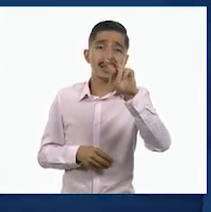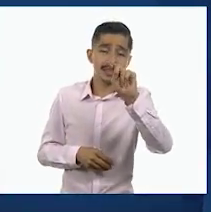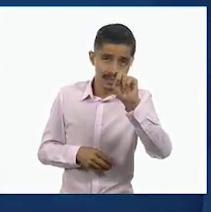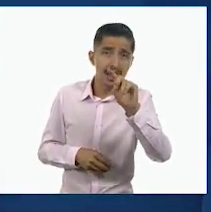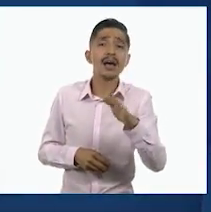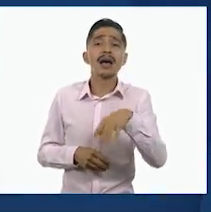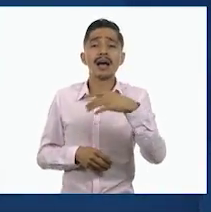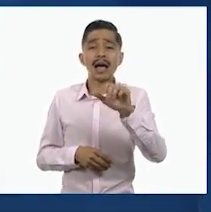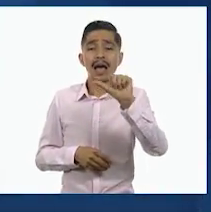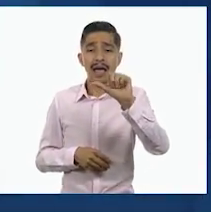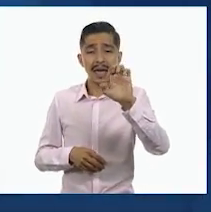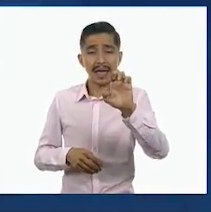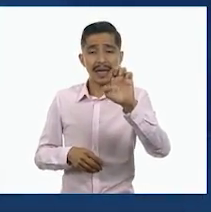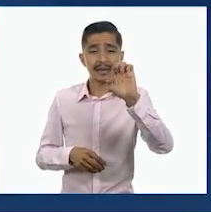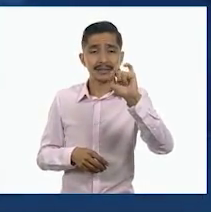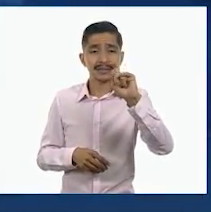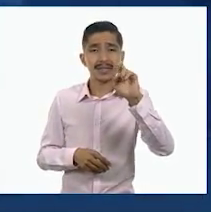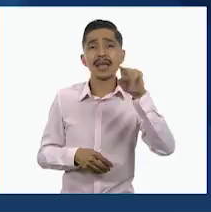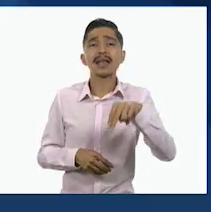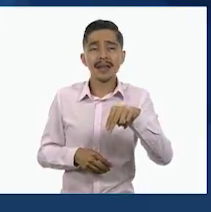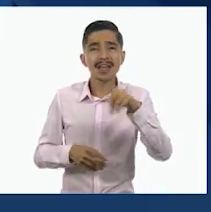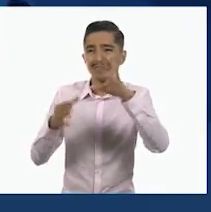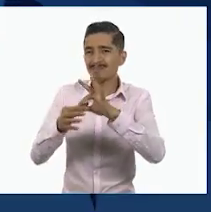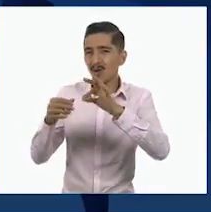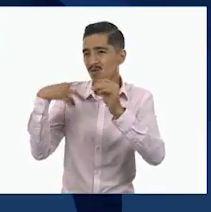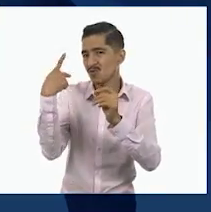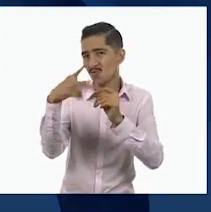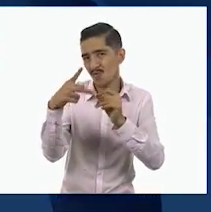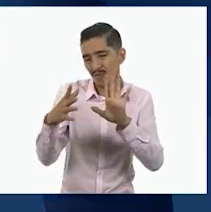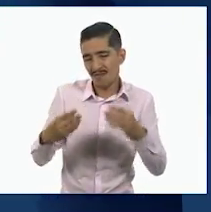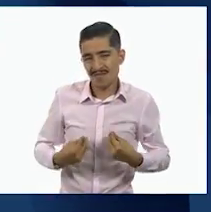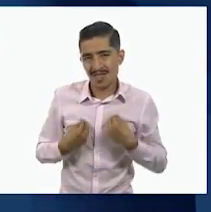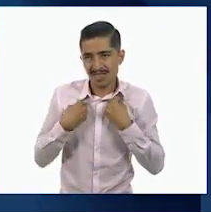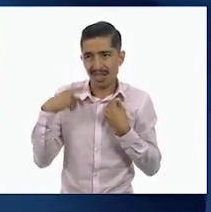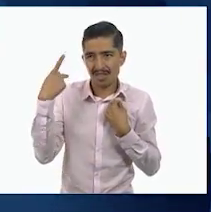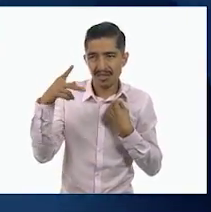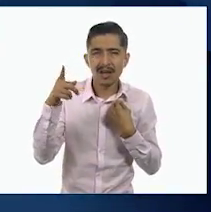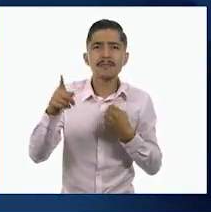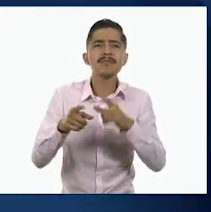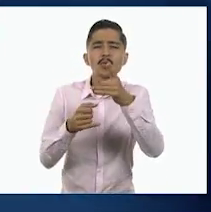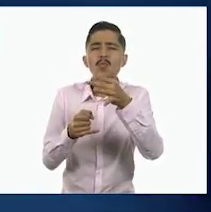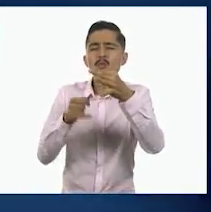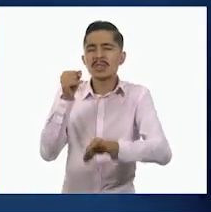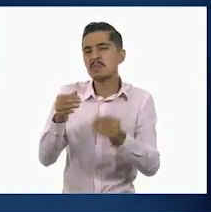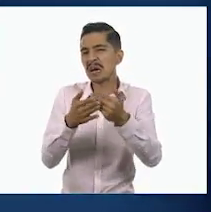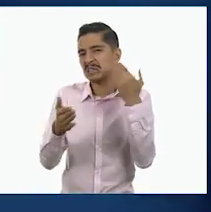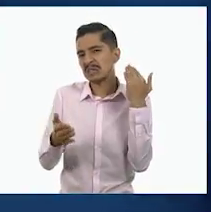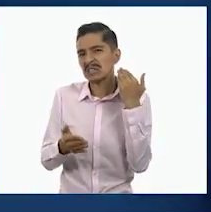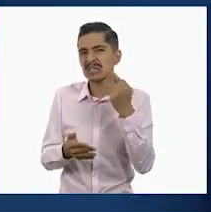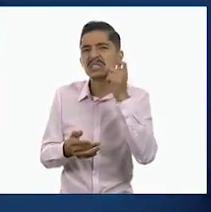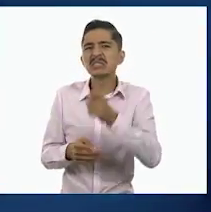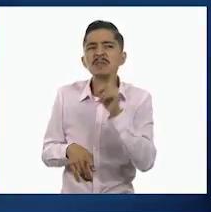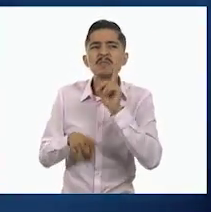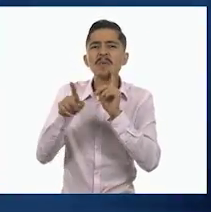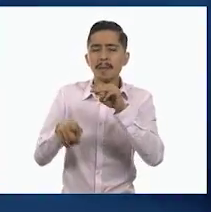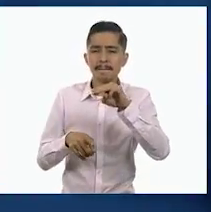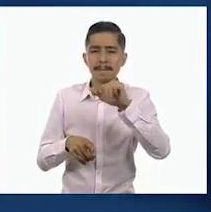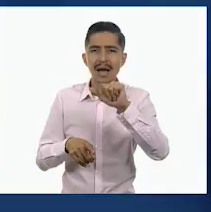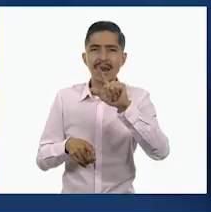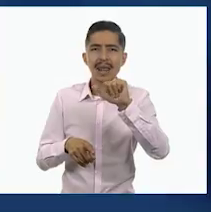también compartiendo parte de su vida. Y por último, en la sesión anterior tuvimos a